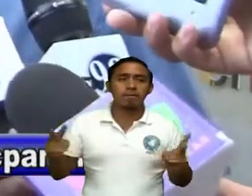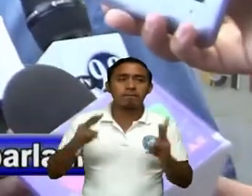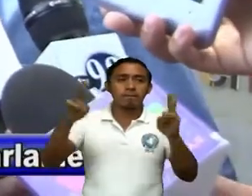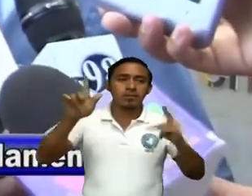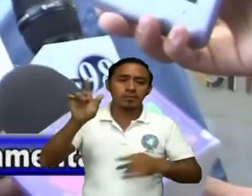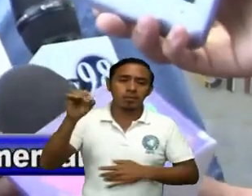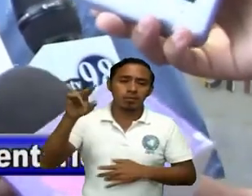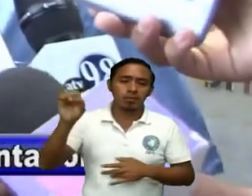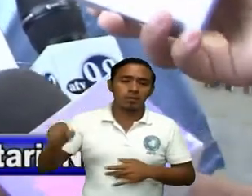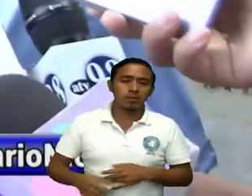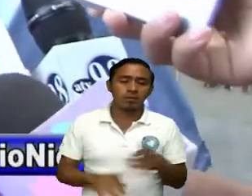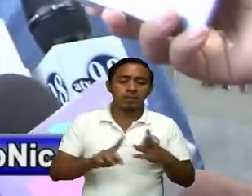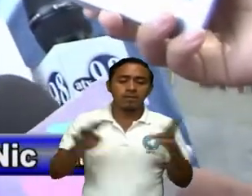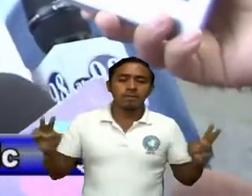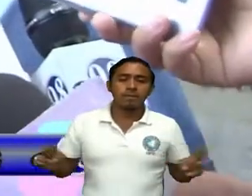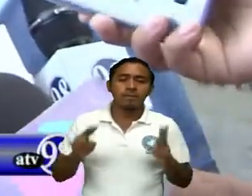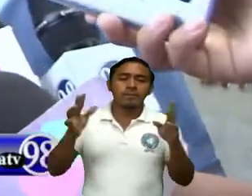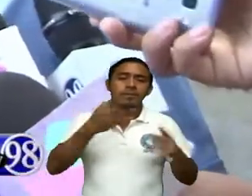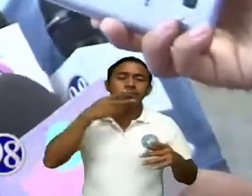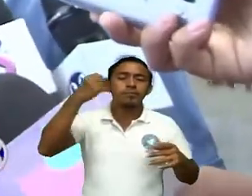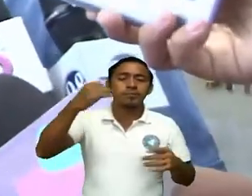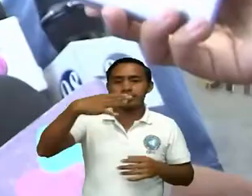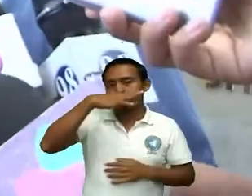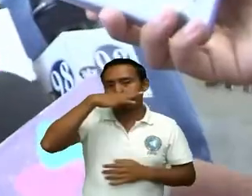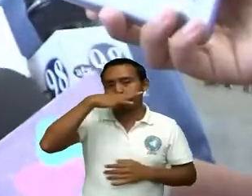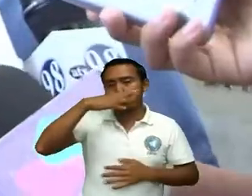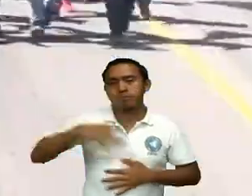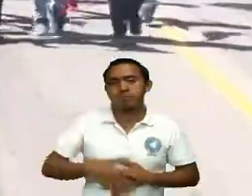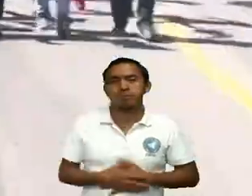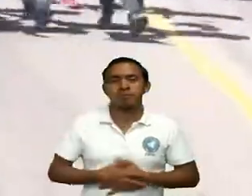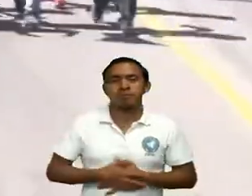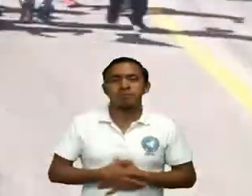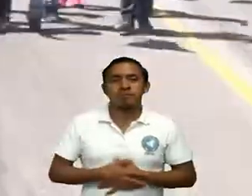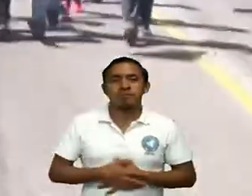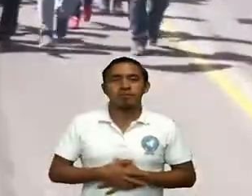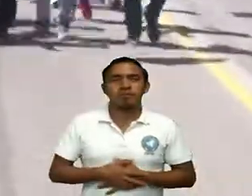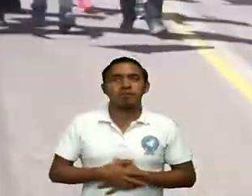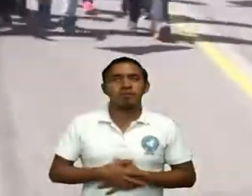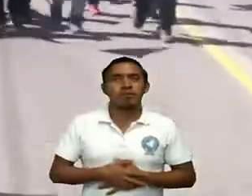Tomás! ¡Viva! ¡Que viva nuestra juventud sandinista! ¡Viva!